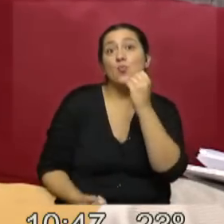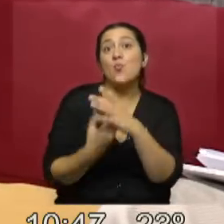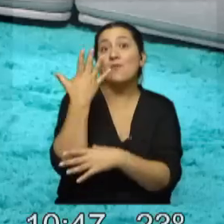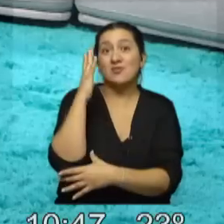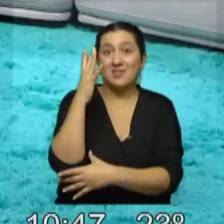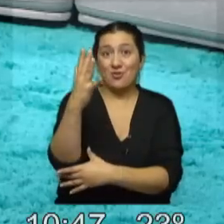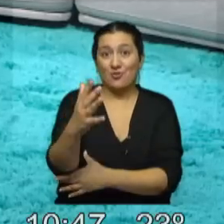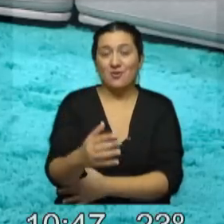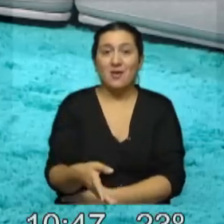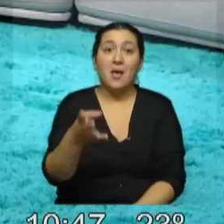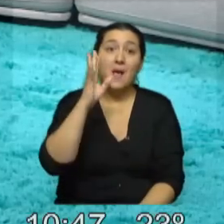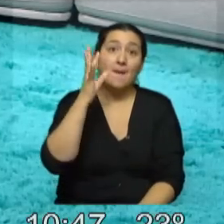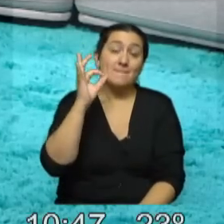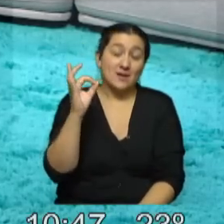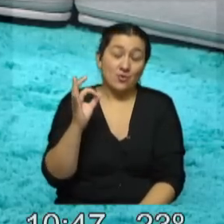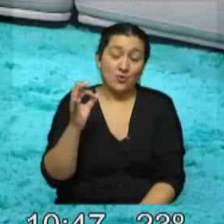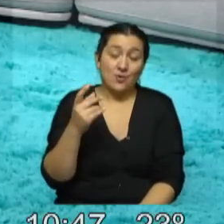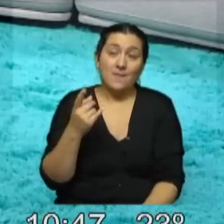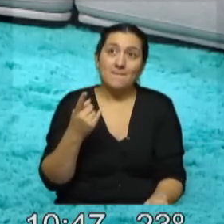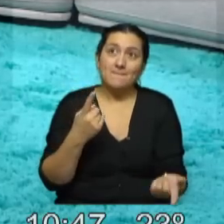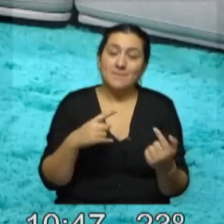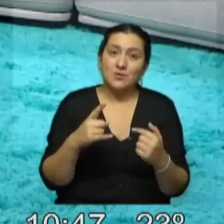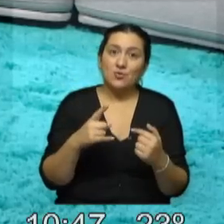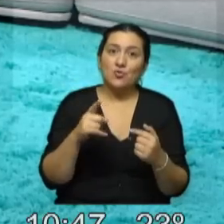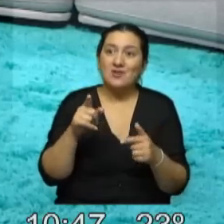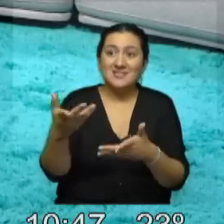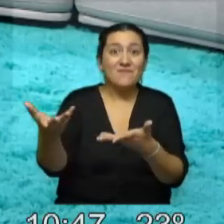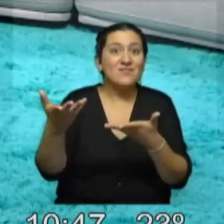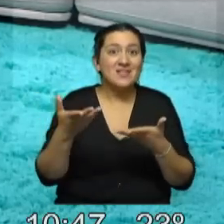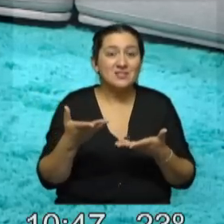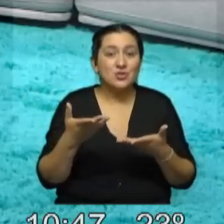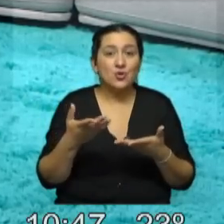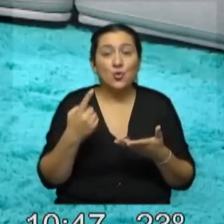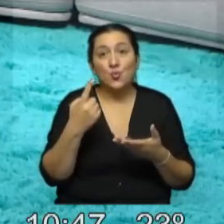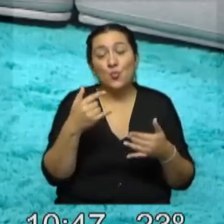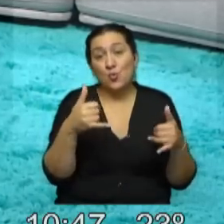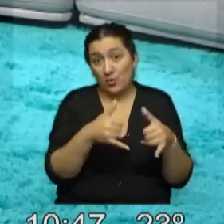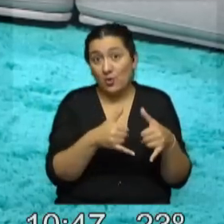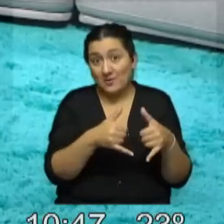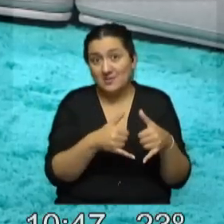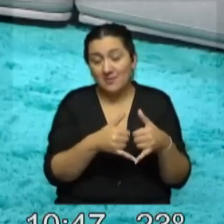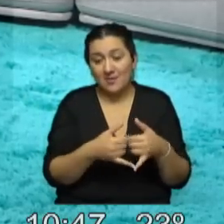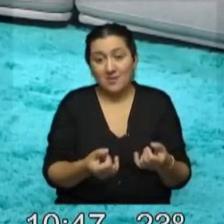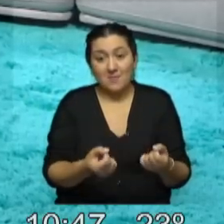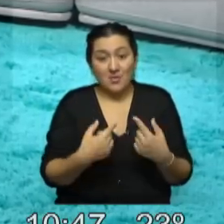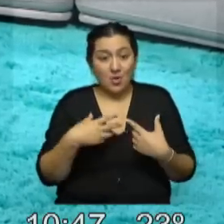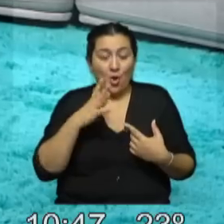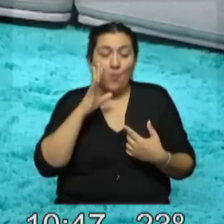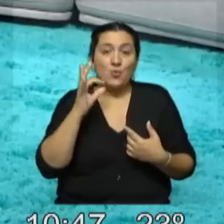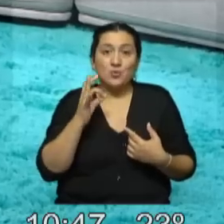perdón pero pero ante esa invitación que llegó por uno de los mensajes me dio el pie porque